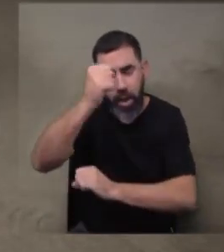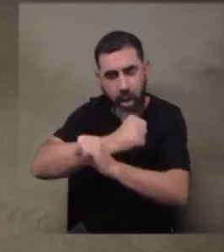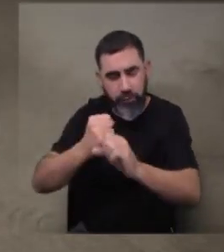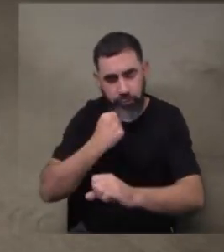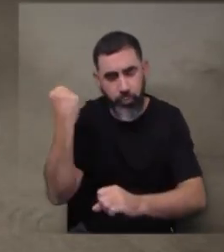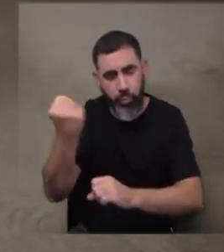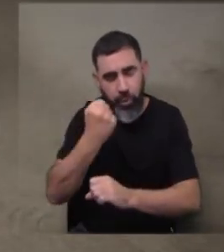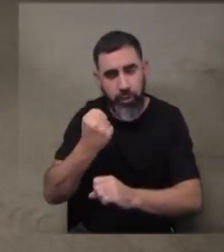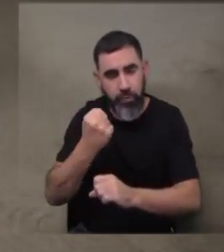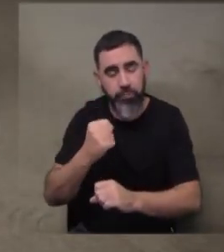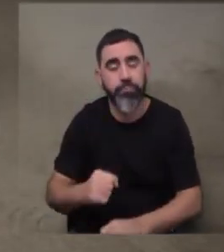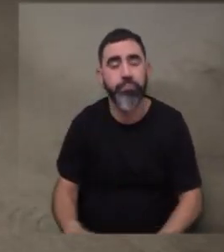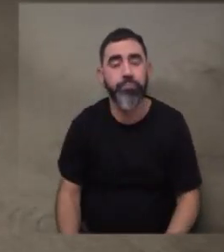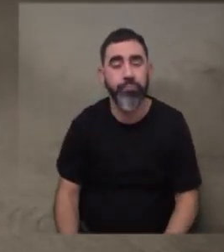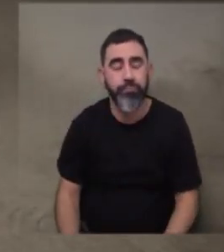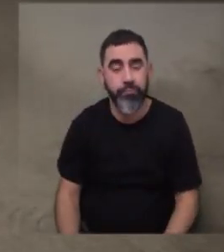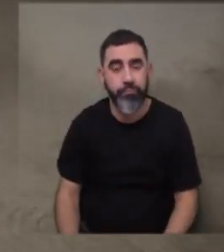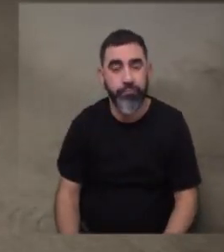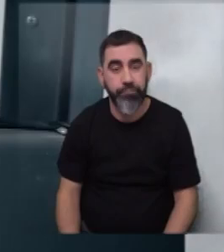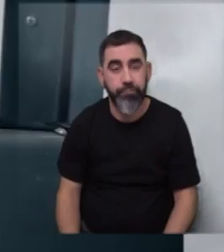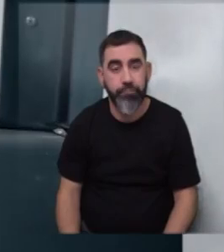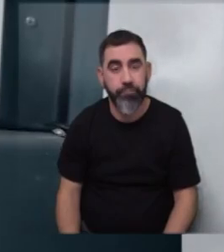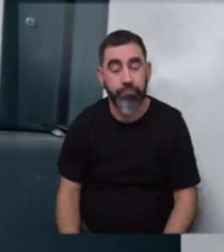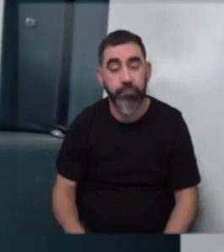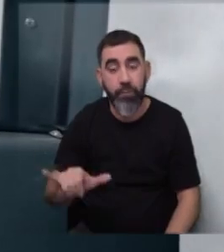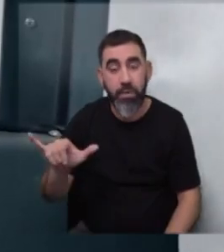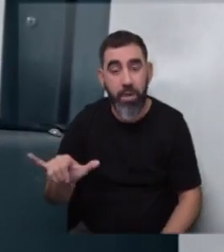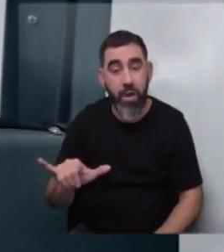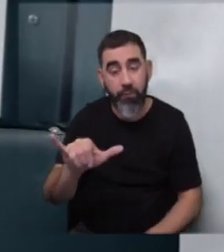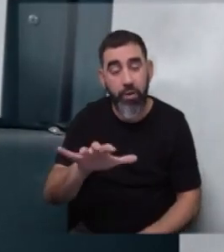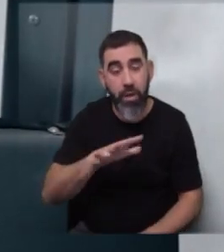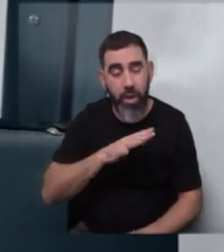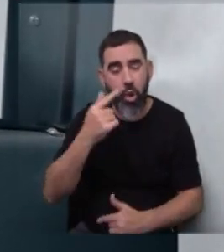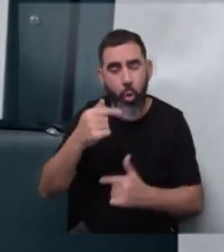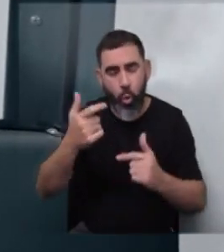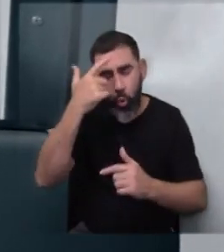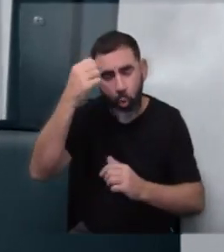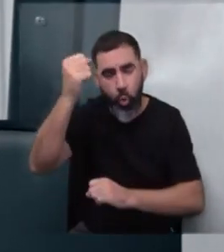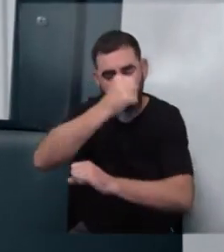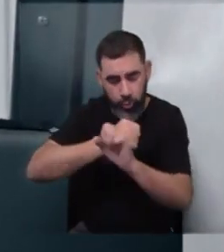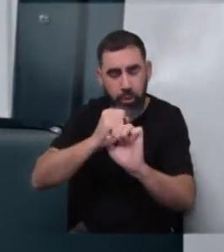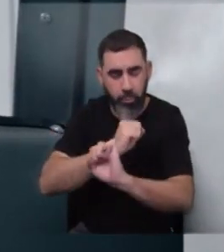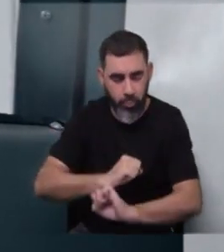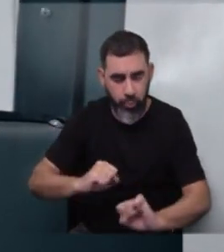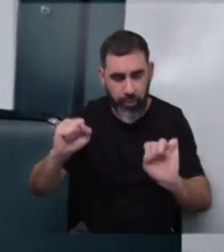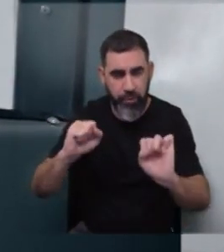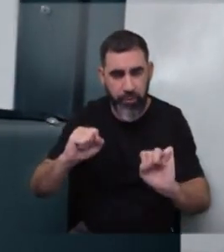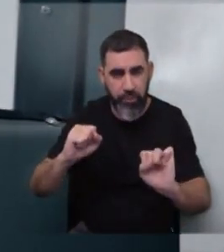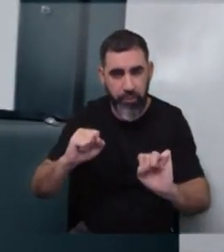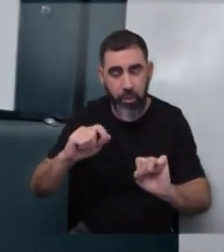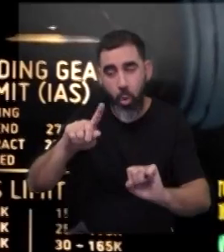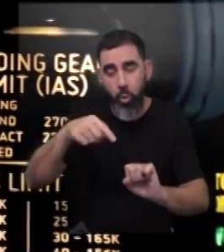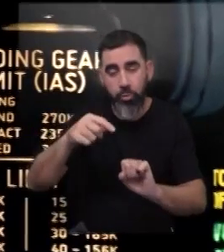los servicios de tránsito aéreo. En los aviones hoy día tenemos recursos tecnológicos que nos permiten ver el resto